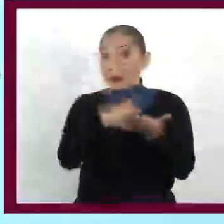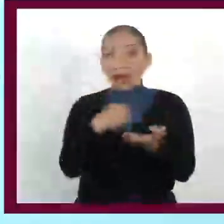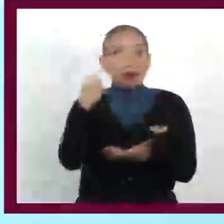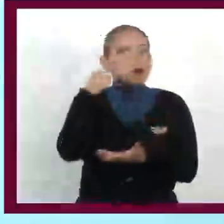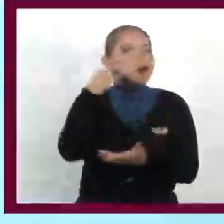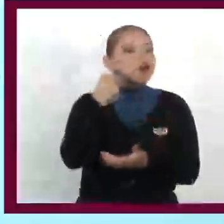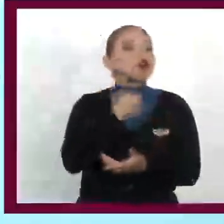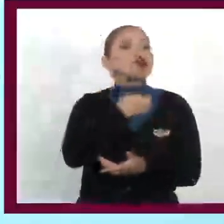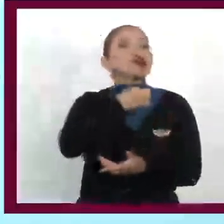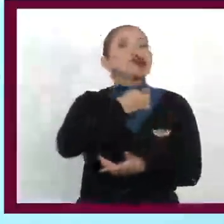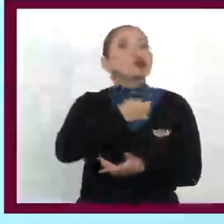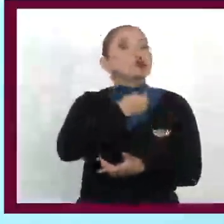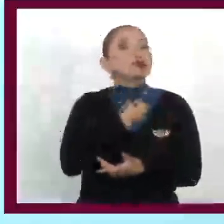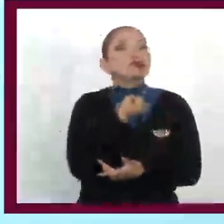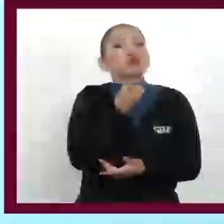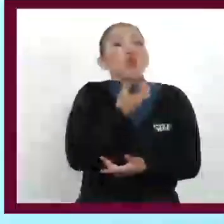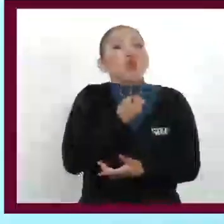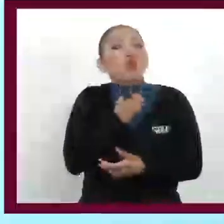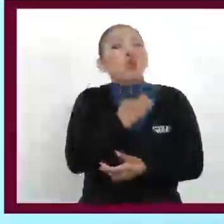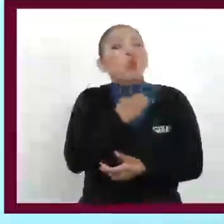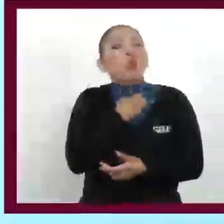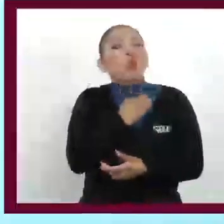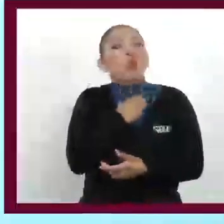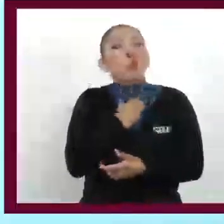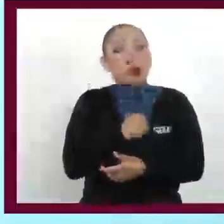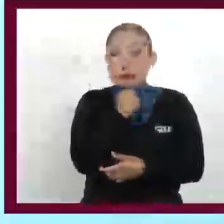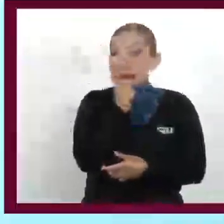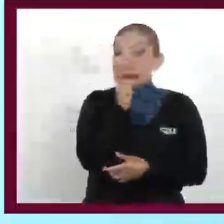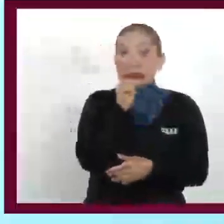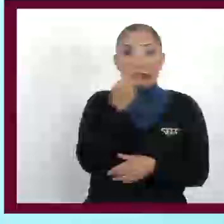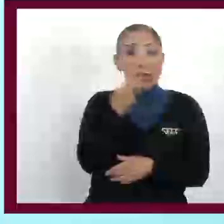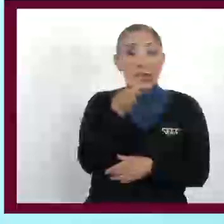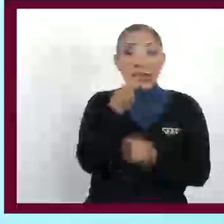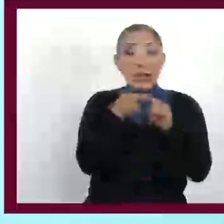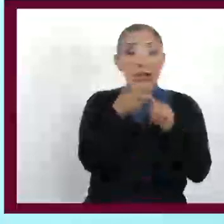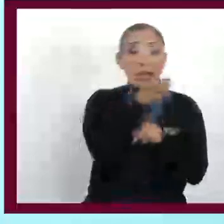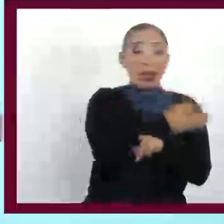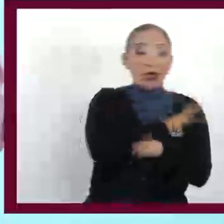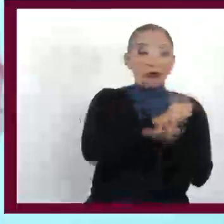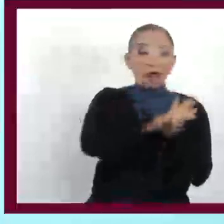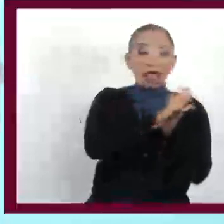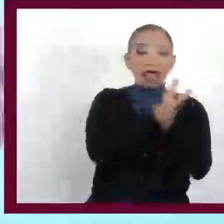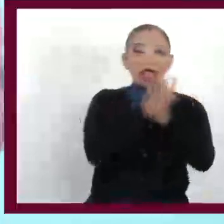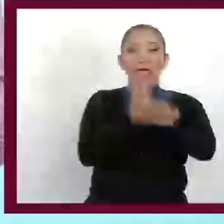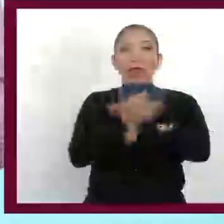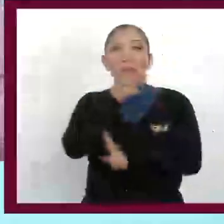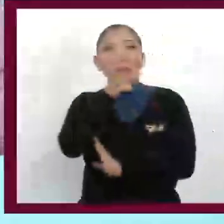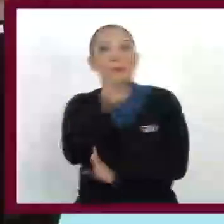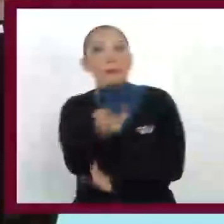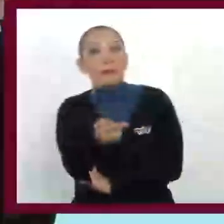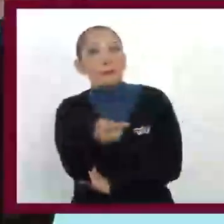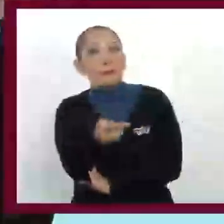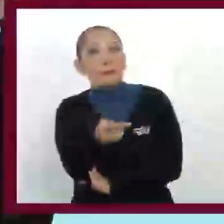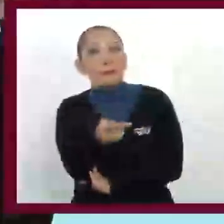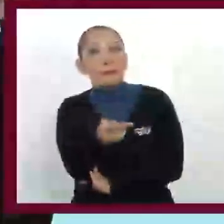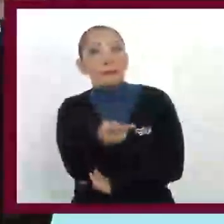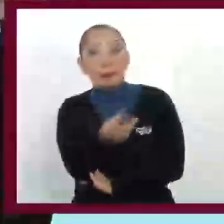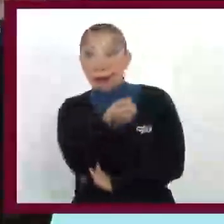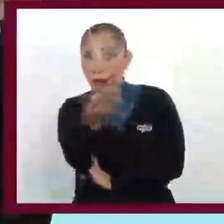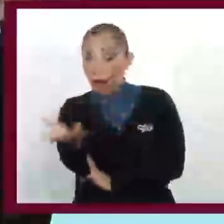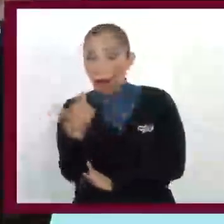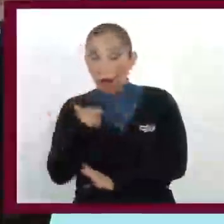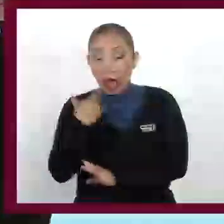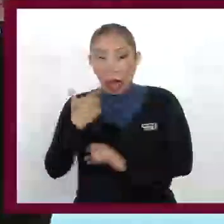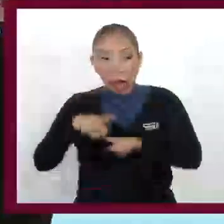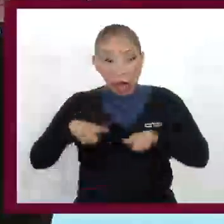los sonidos guturales, aquellos que hacíamos antes de aprender a hablar, evolucionaron a palabras. Y no es